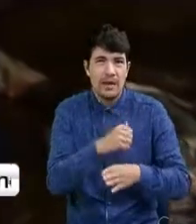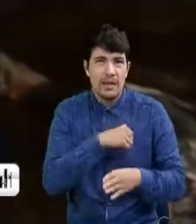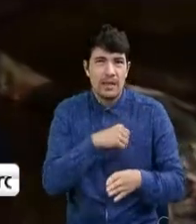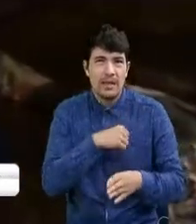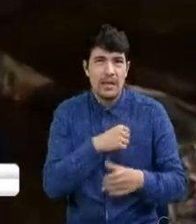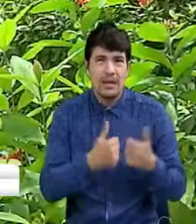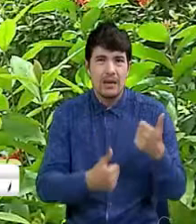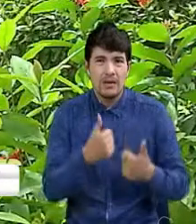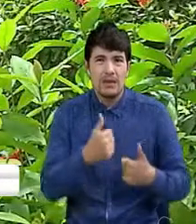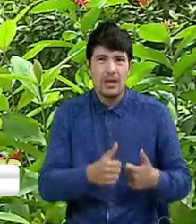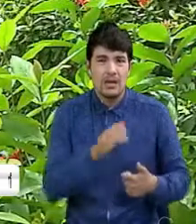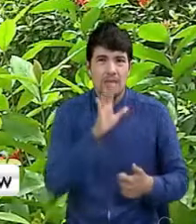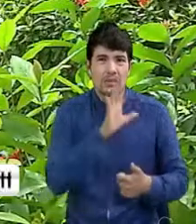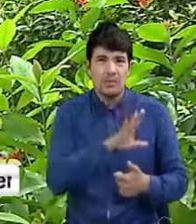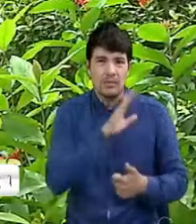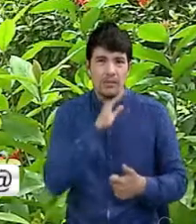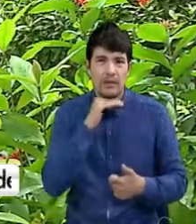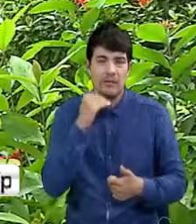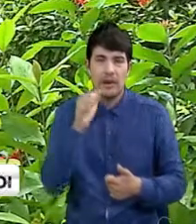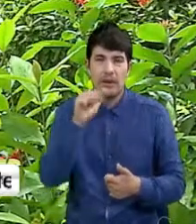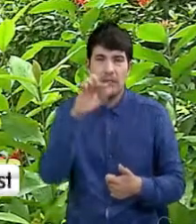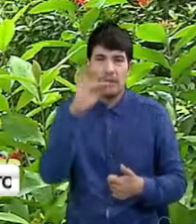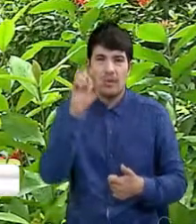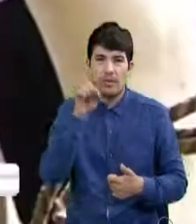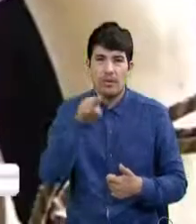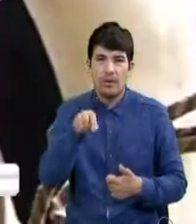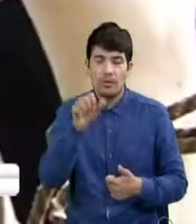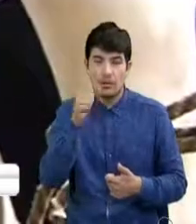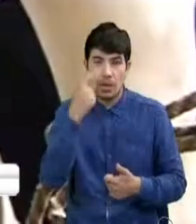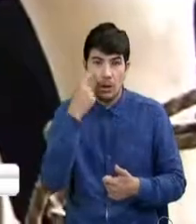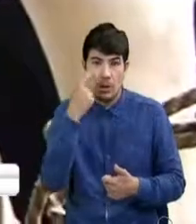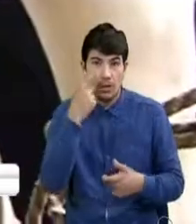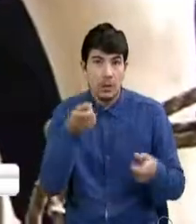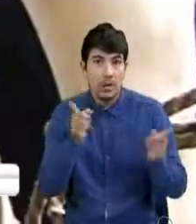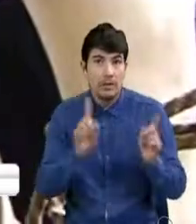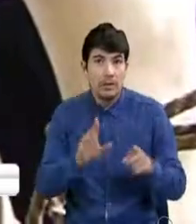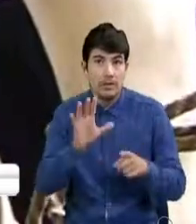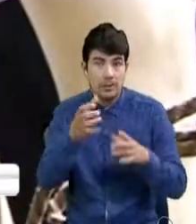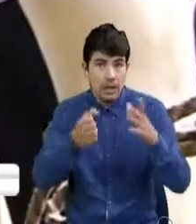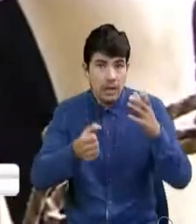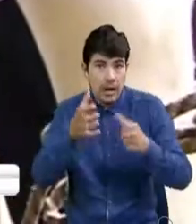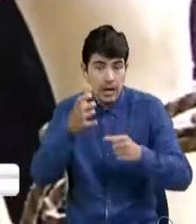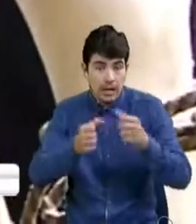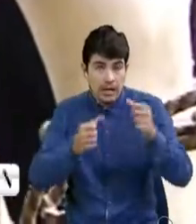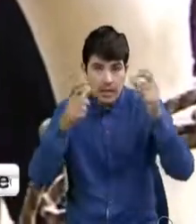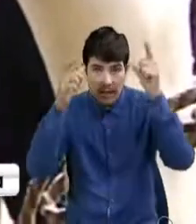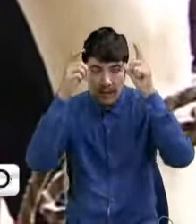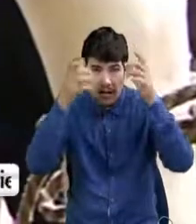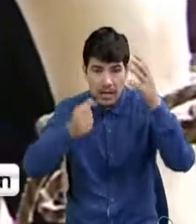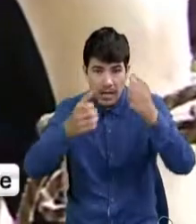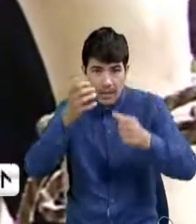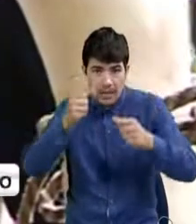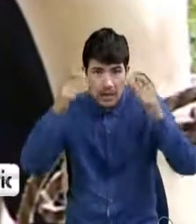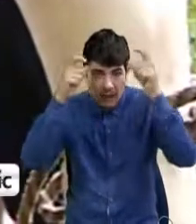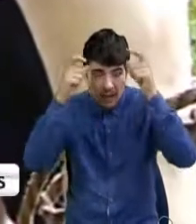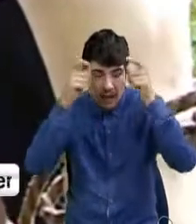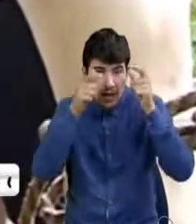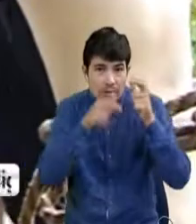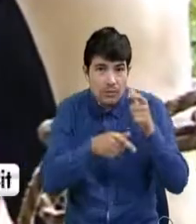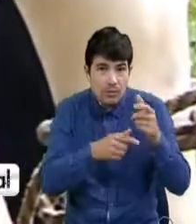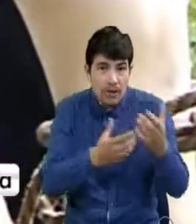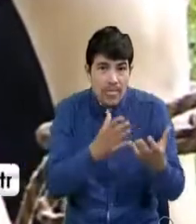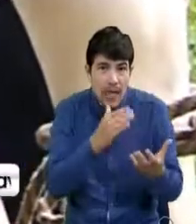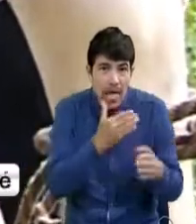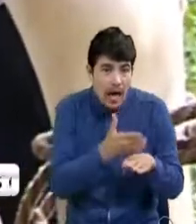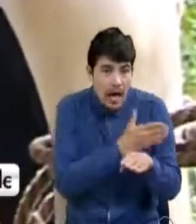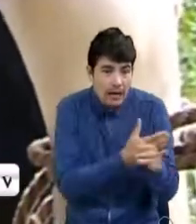que es la fiebre aftosa. Pero eso sí, mucho ojo con la leche de vaca, la leche cruda de vaca, pues